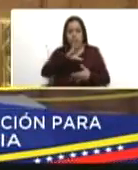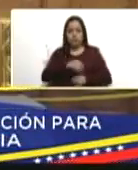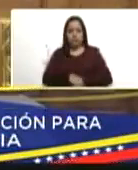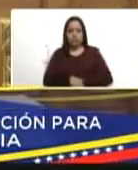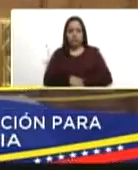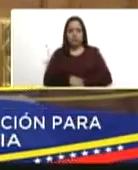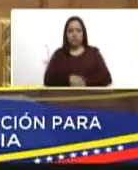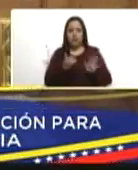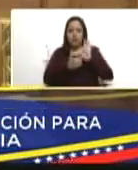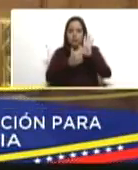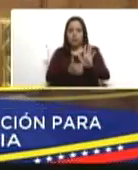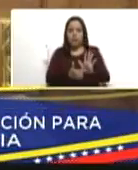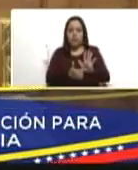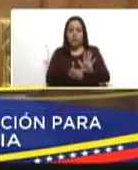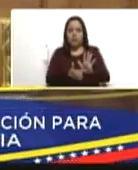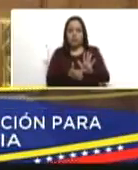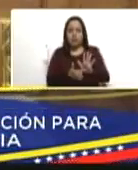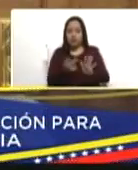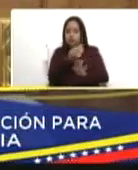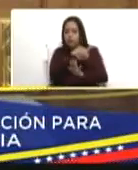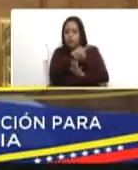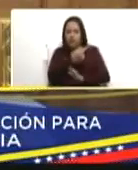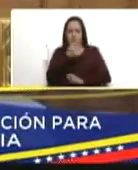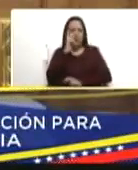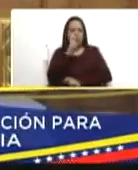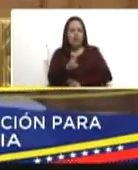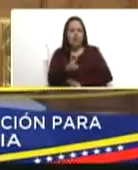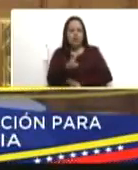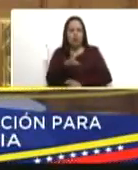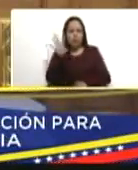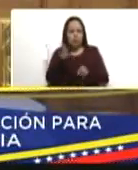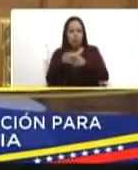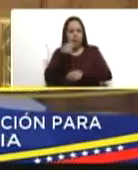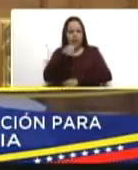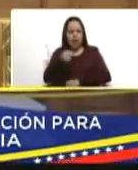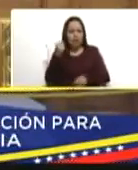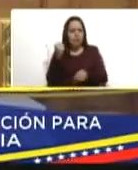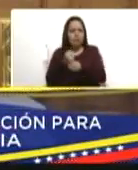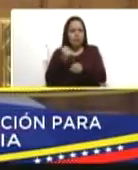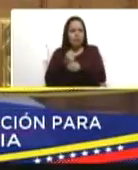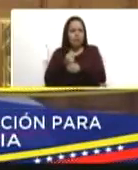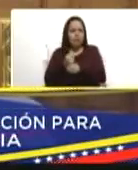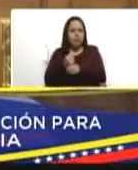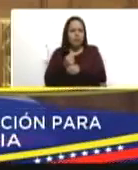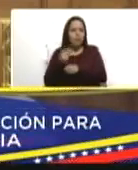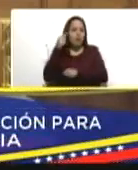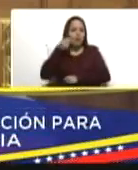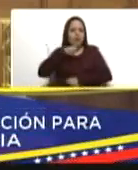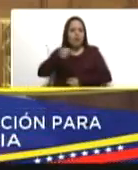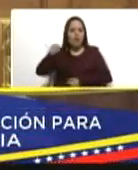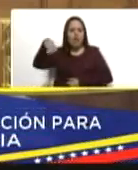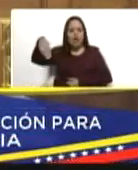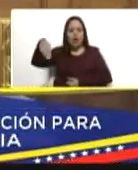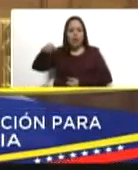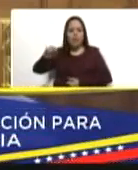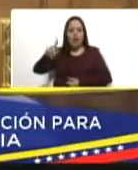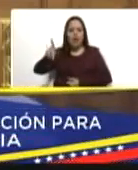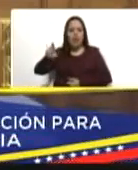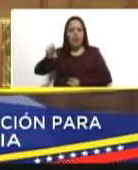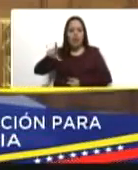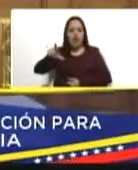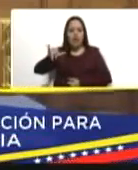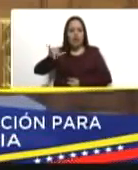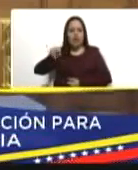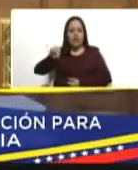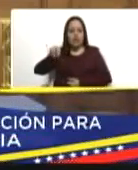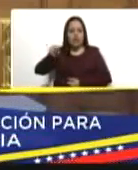como se demuestra Aquí estaba viendo un reportaje de madeleen García en telesur que se fue con Los pescadores de